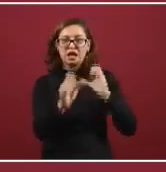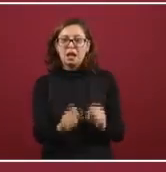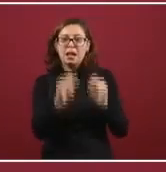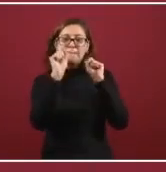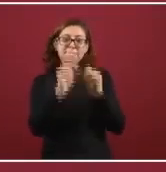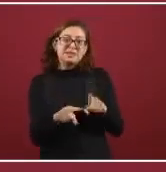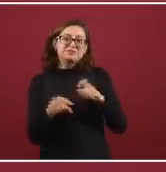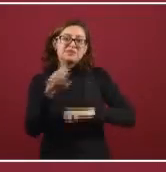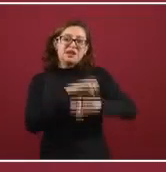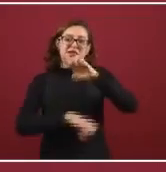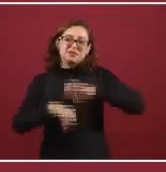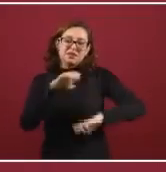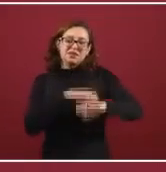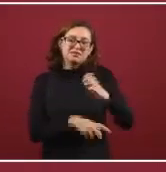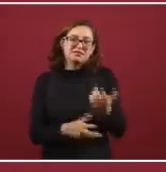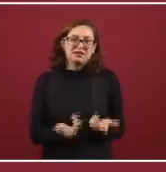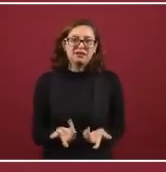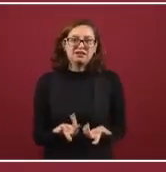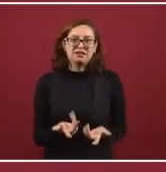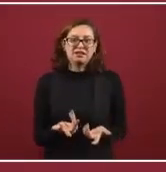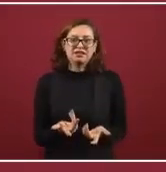empresa